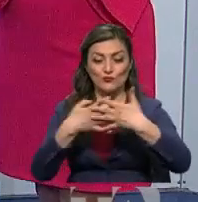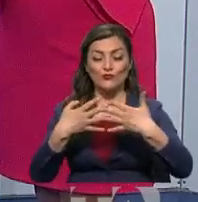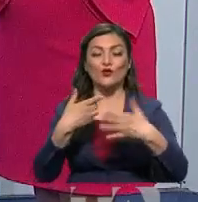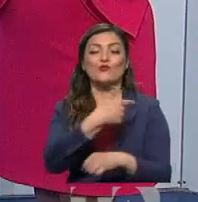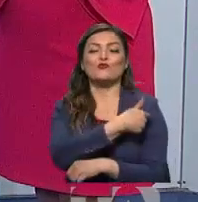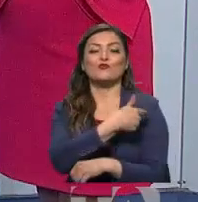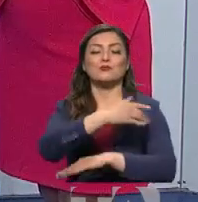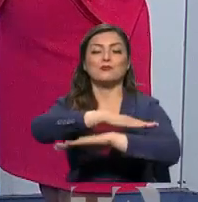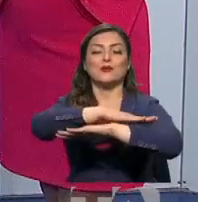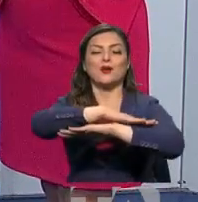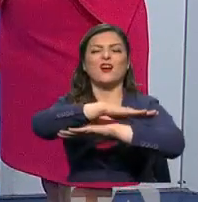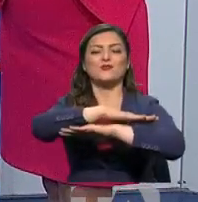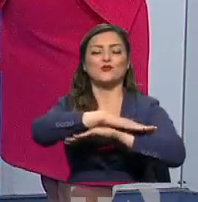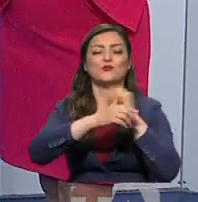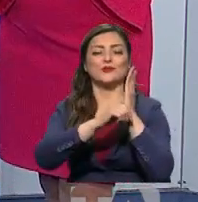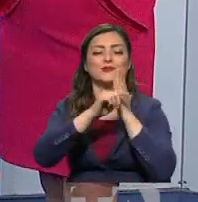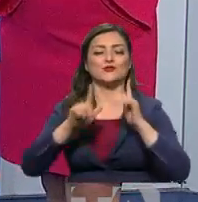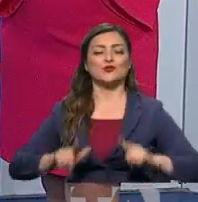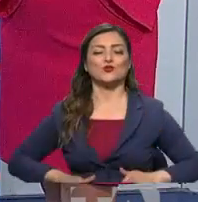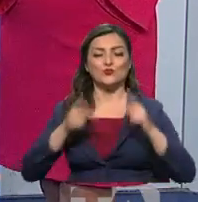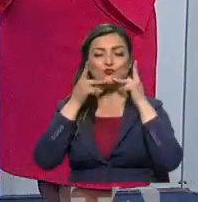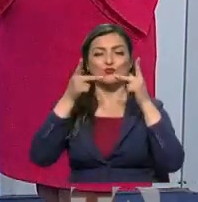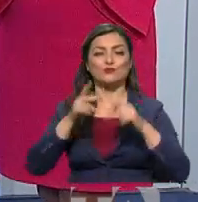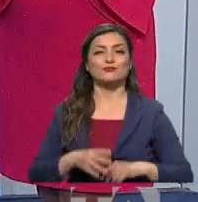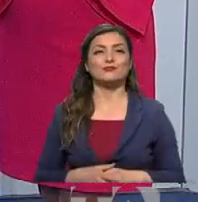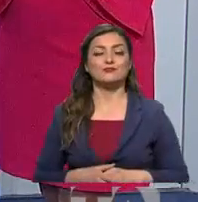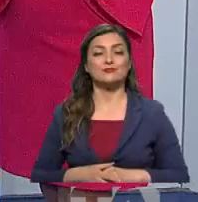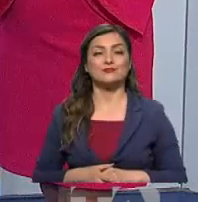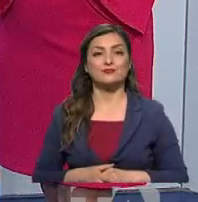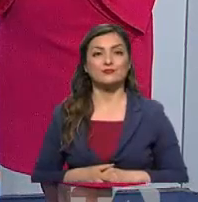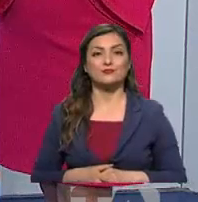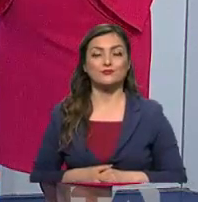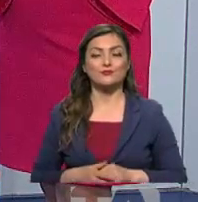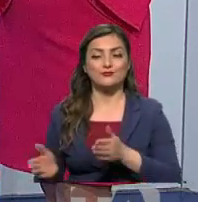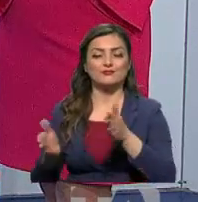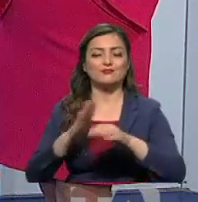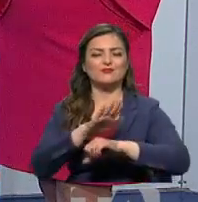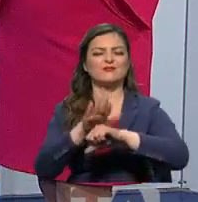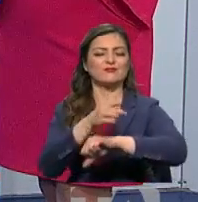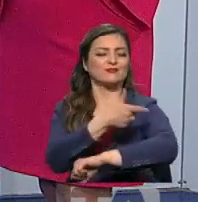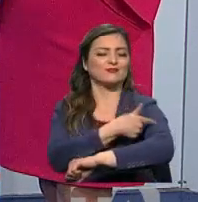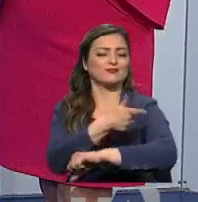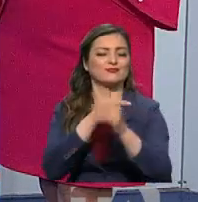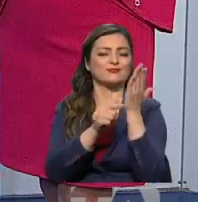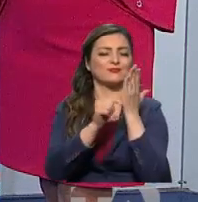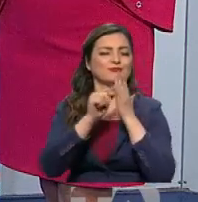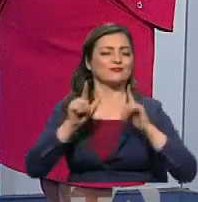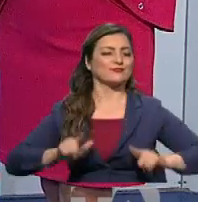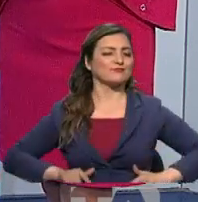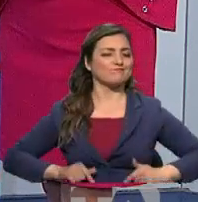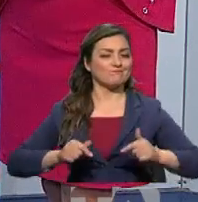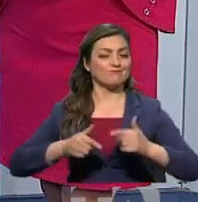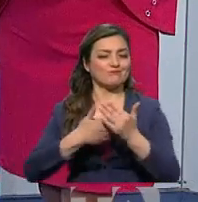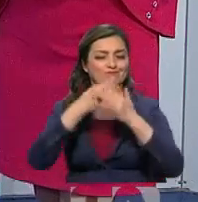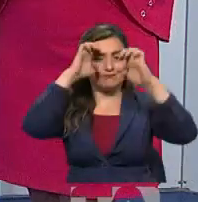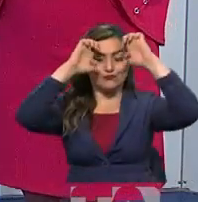vacunación en la página del Ministerio de Salud Pública. Y a propósito de la inoculación, les contamos ahora que el Ministerio de Salud genera una